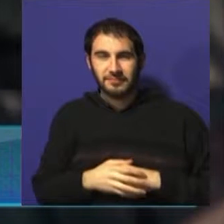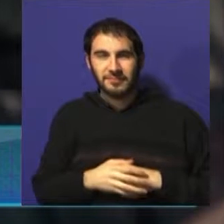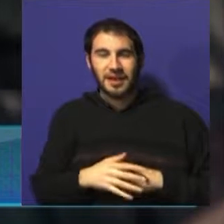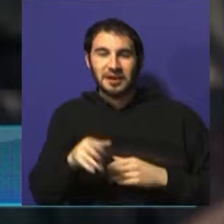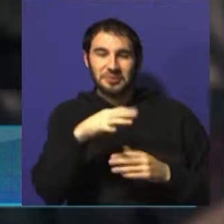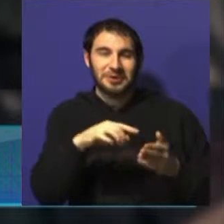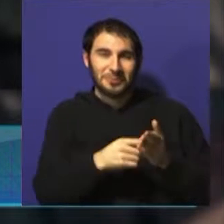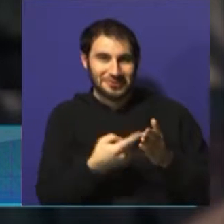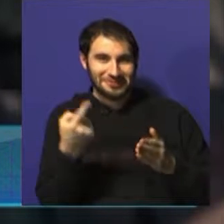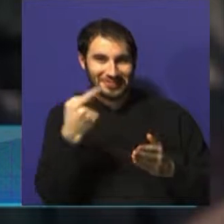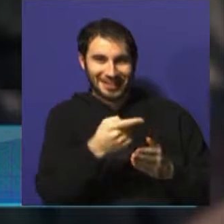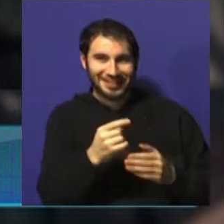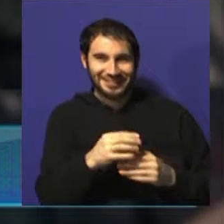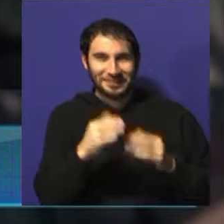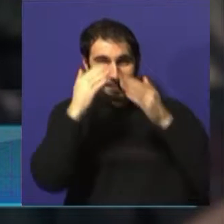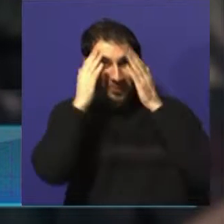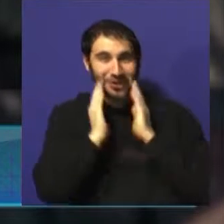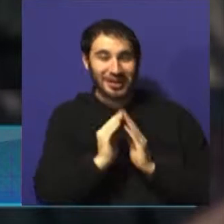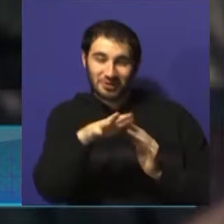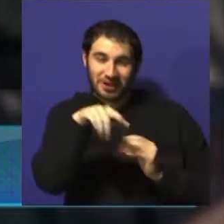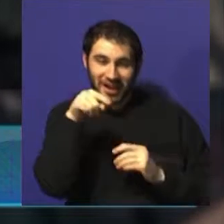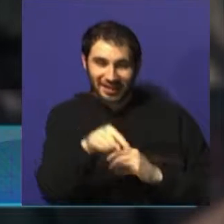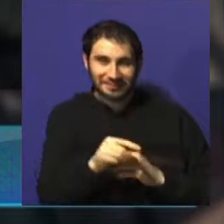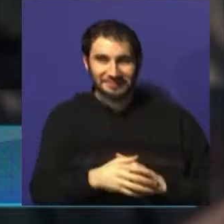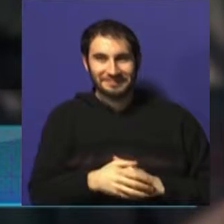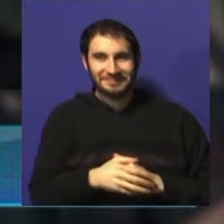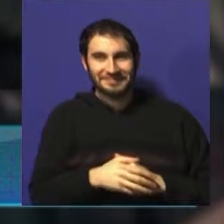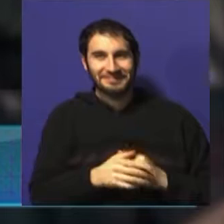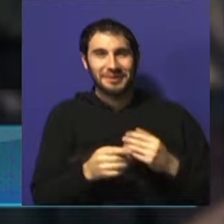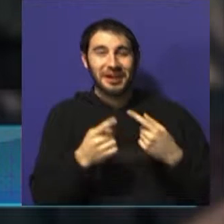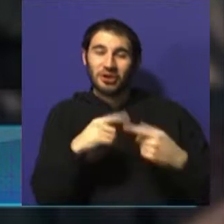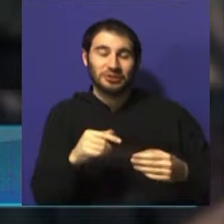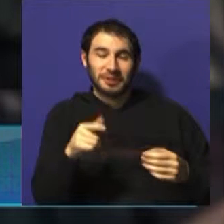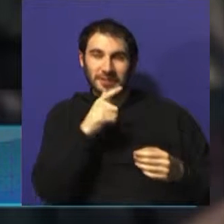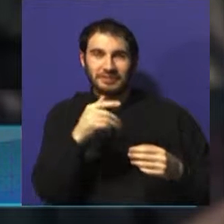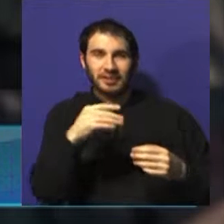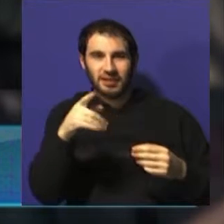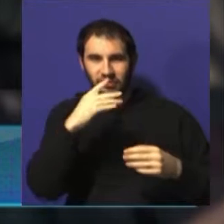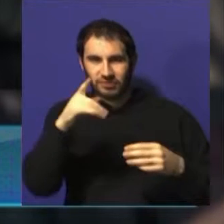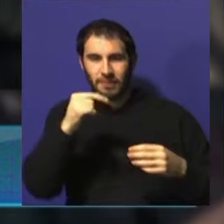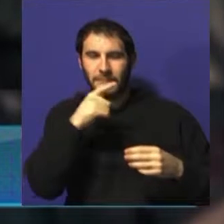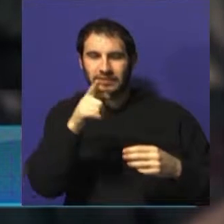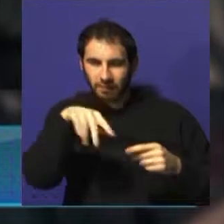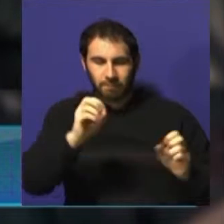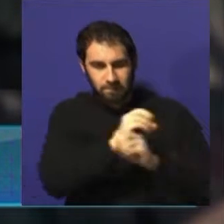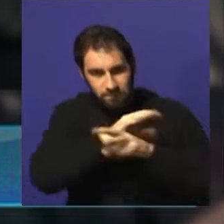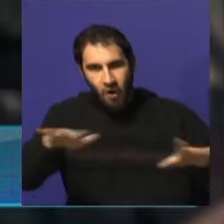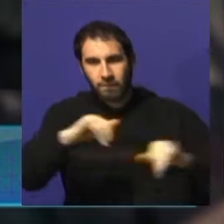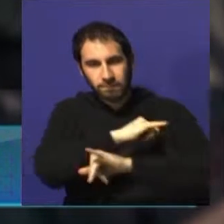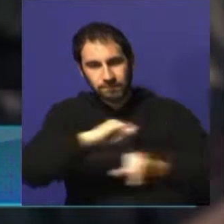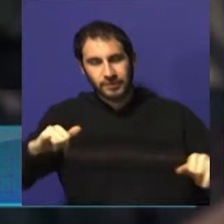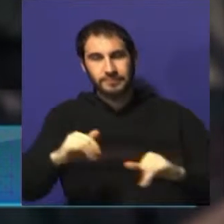General Rodríguez allí en el convento y que fueron el detonante de este escandaloso caso y que